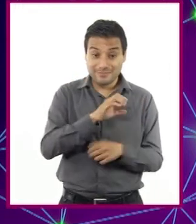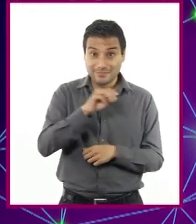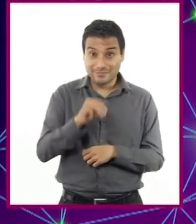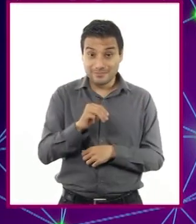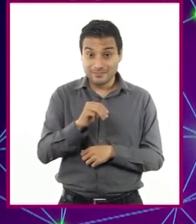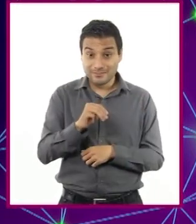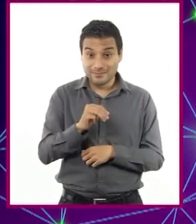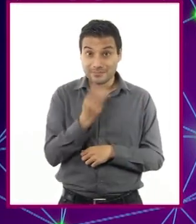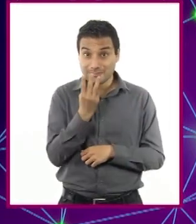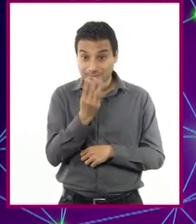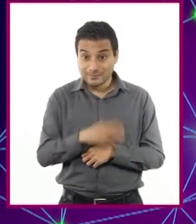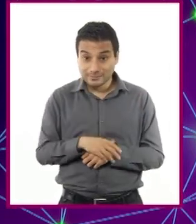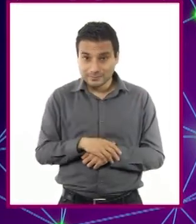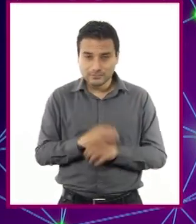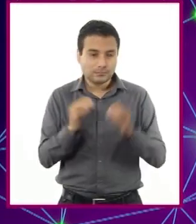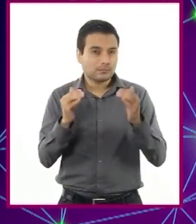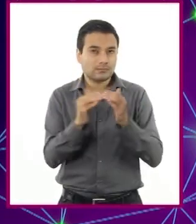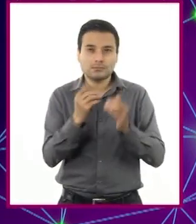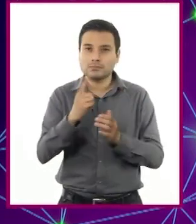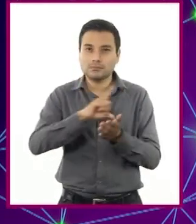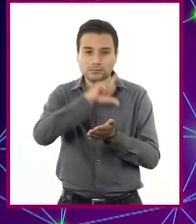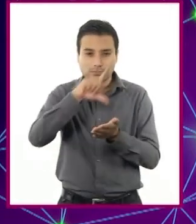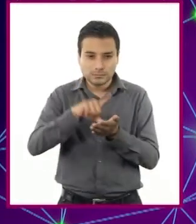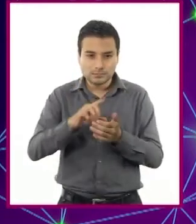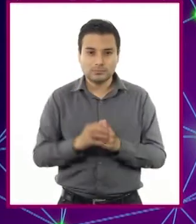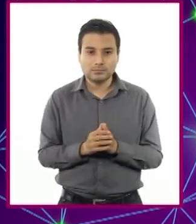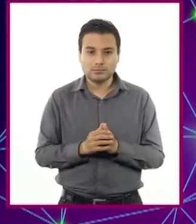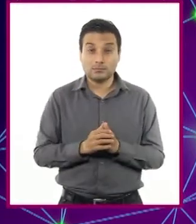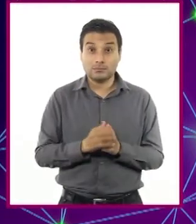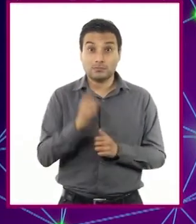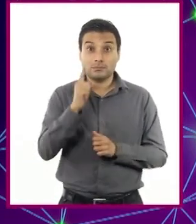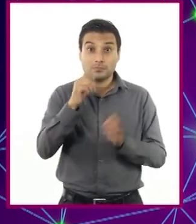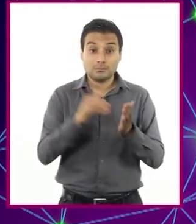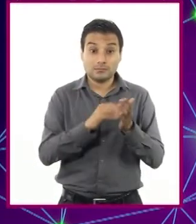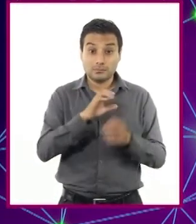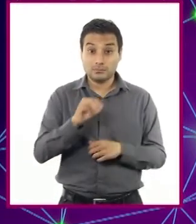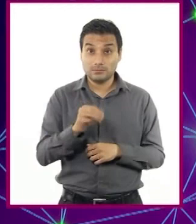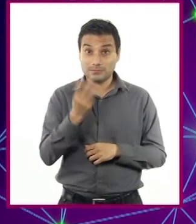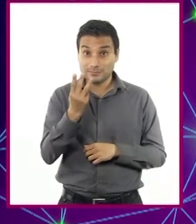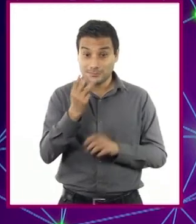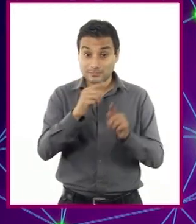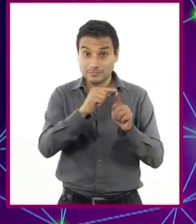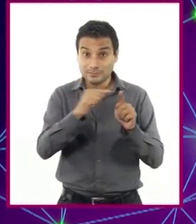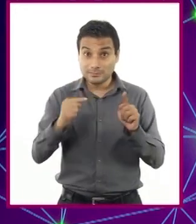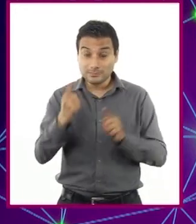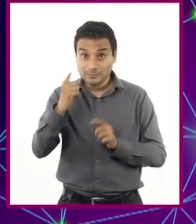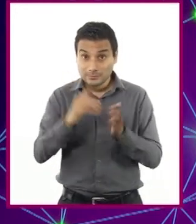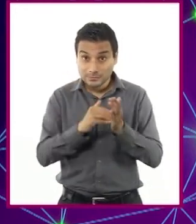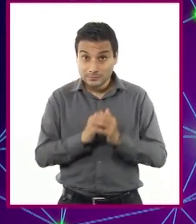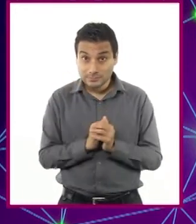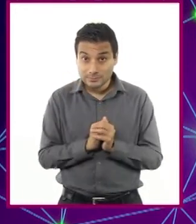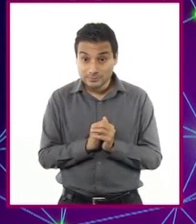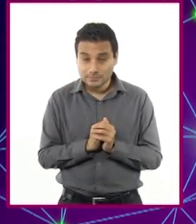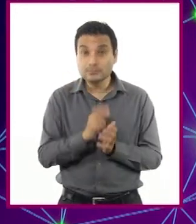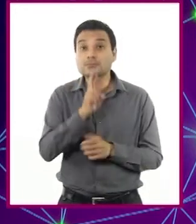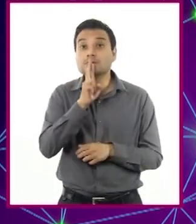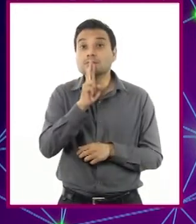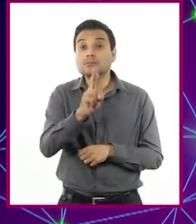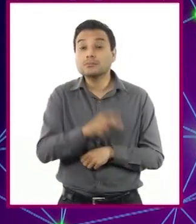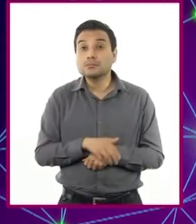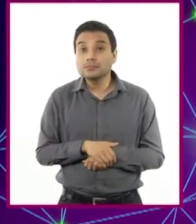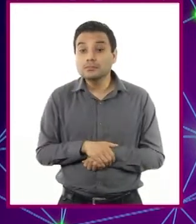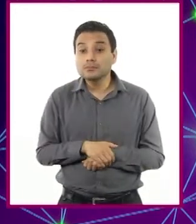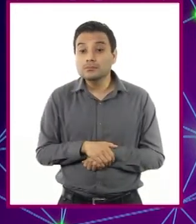cúbicos equivalen a 1 litro. Si dividimos 1000 centímetros cúbicos en 1000 porciones, resulta que